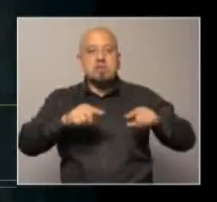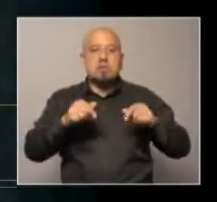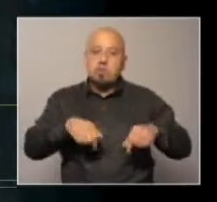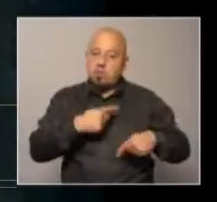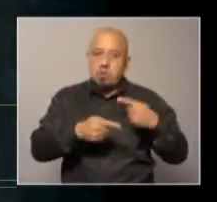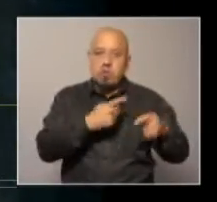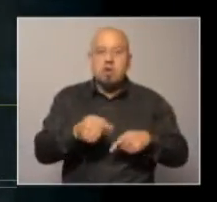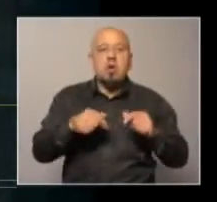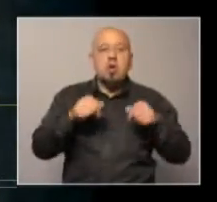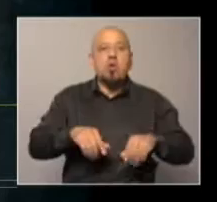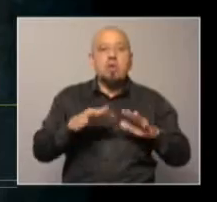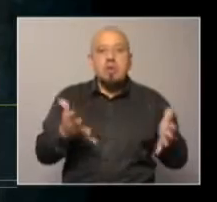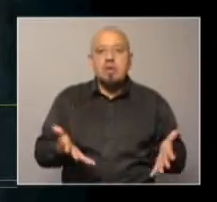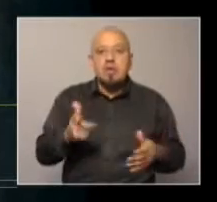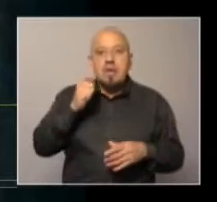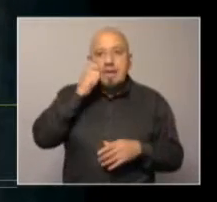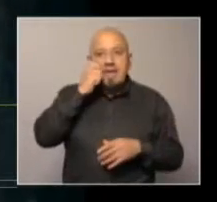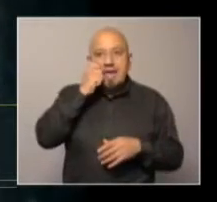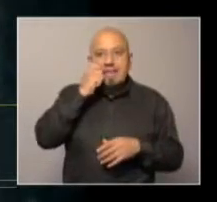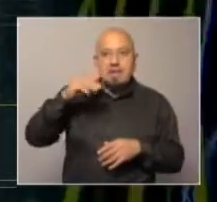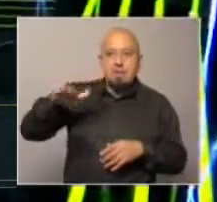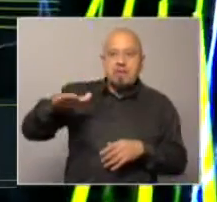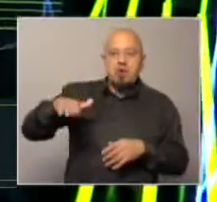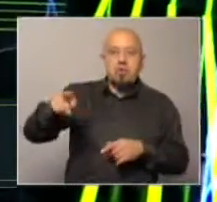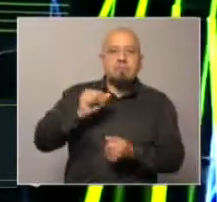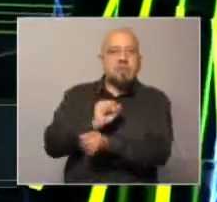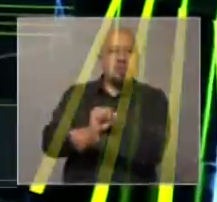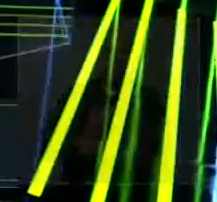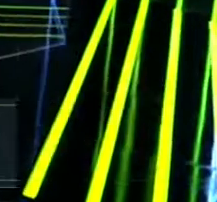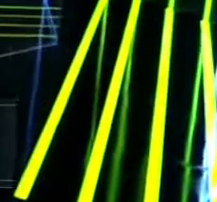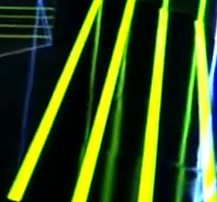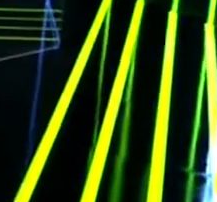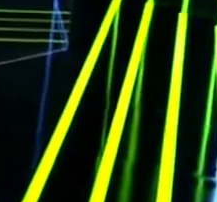Letra Chica, menores, te pesa la cana.